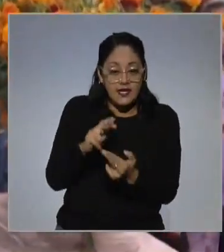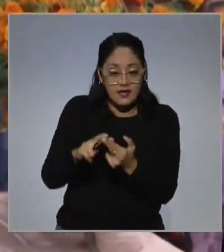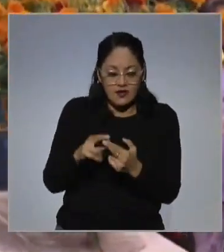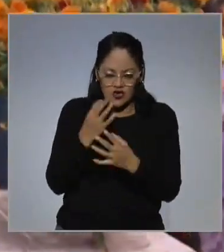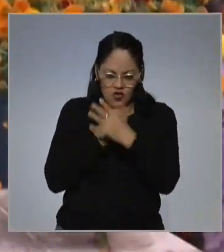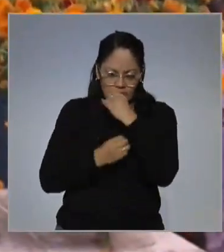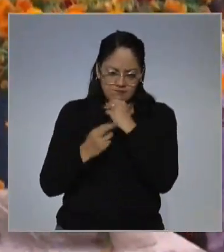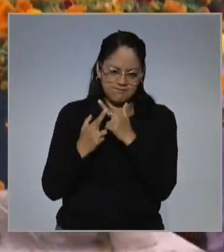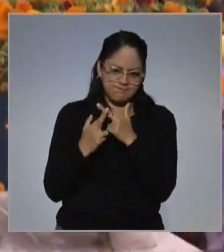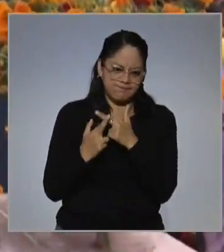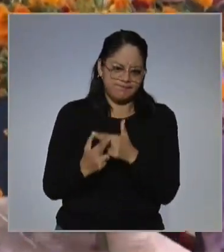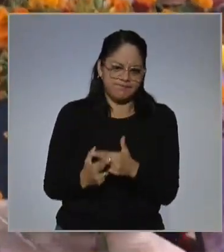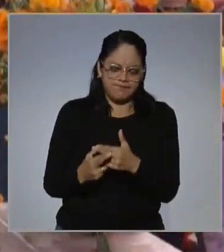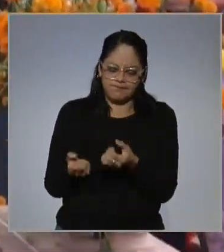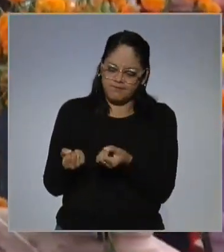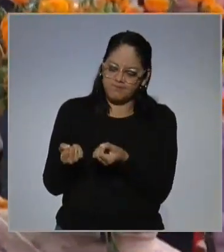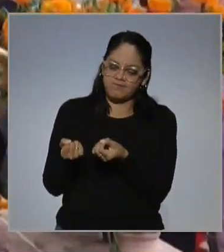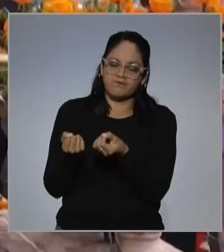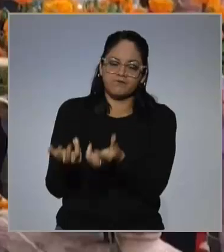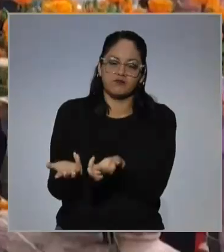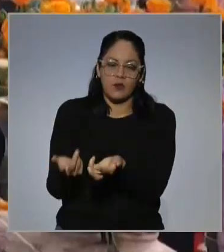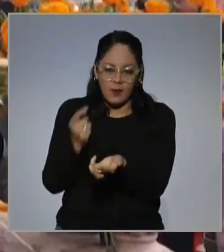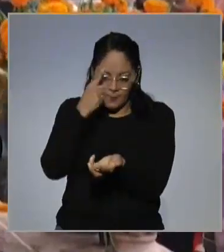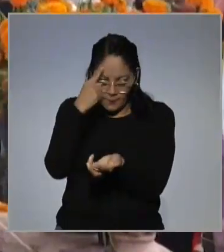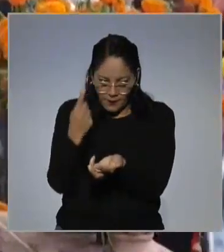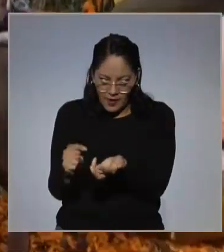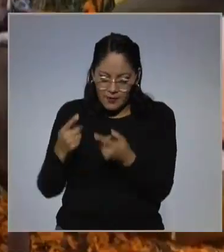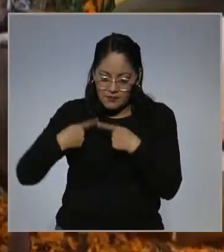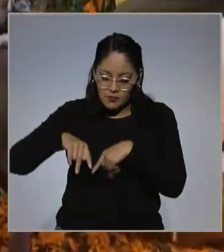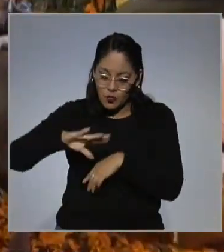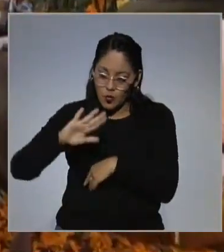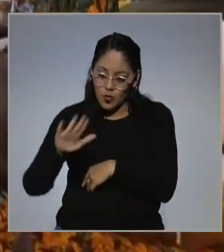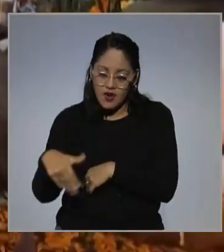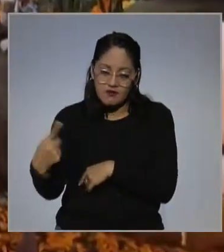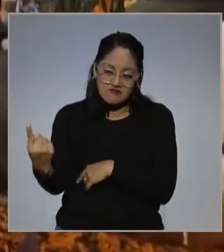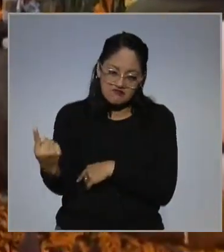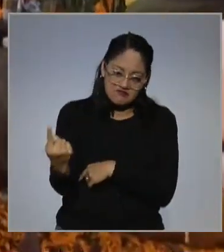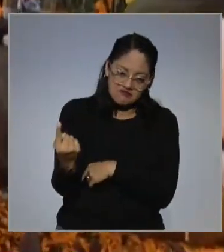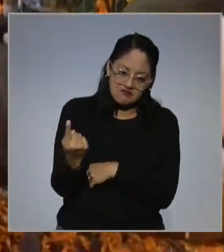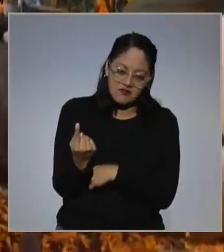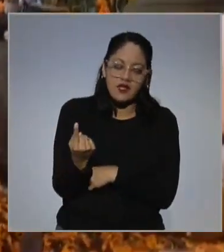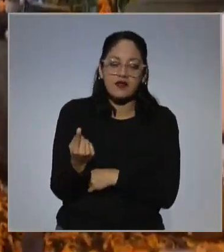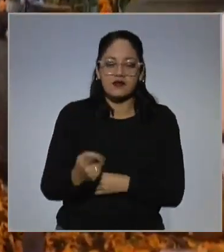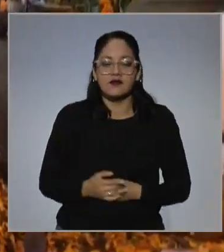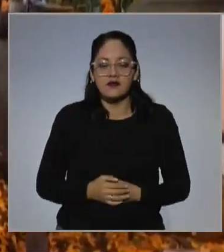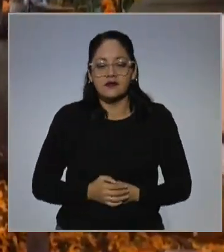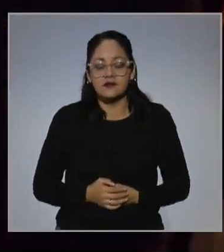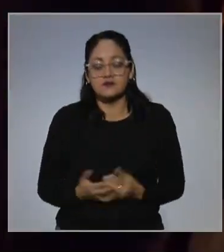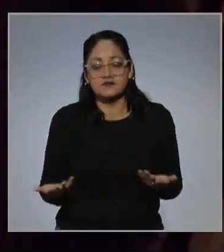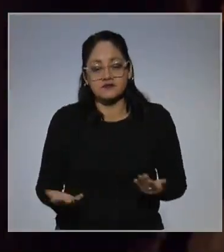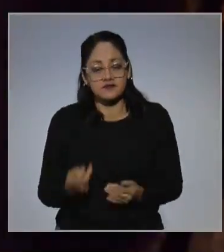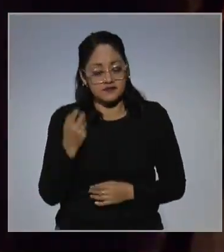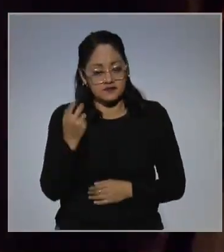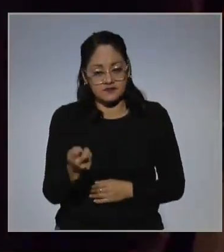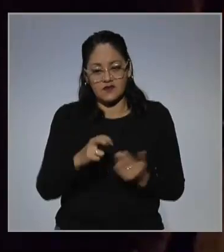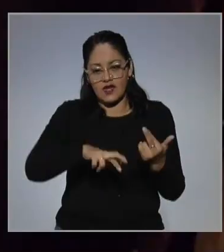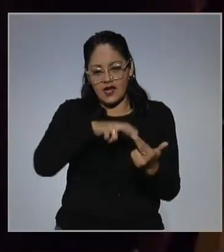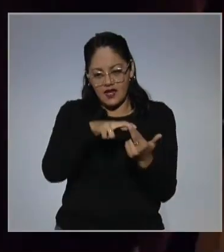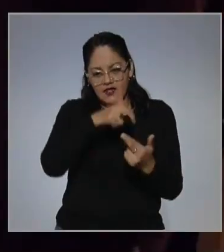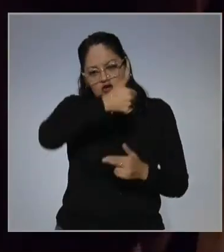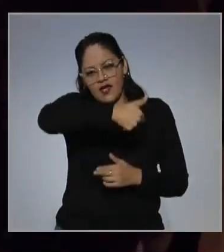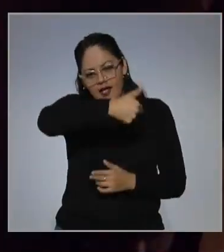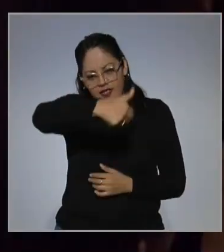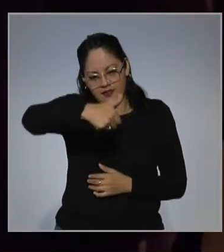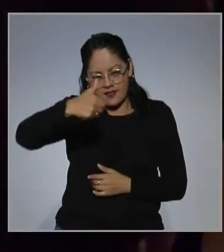manjar para recibir a nuestros seres queridos que ya se han ido. Y así en cada región